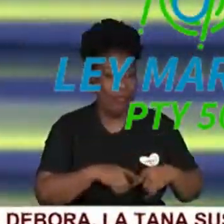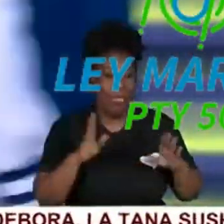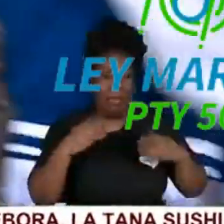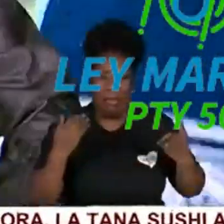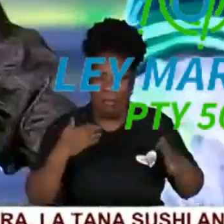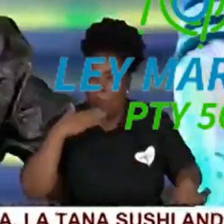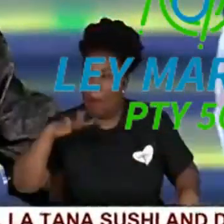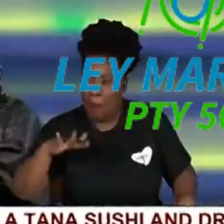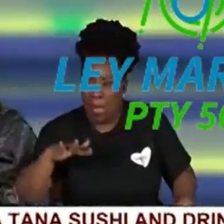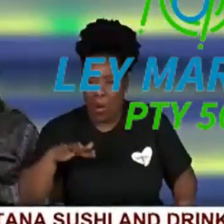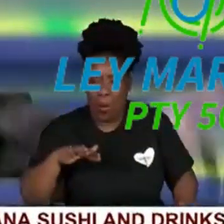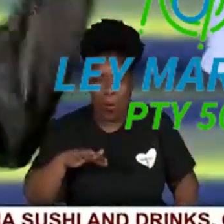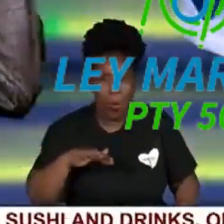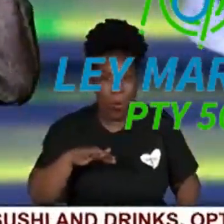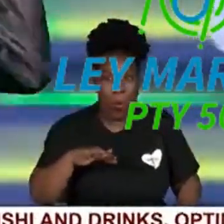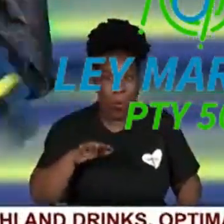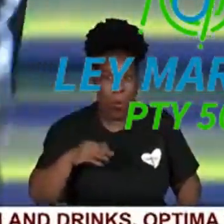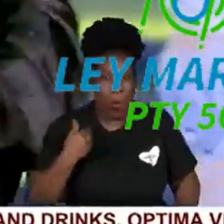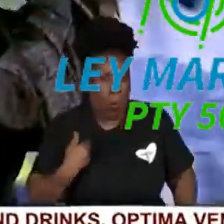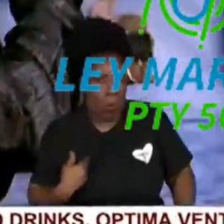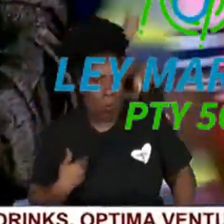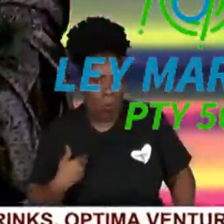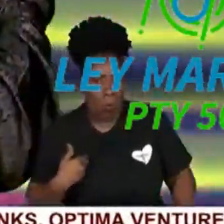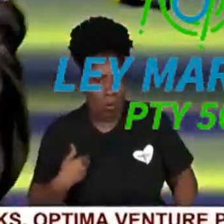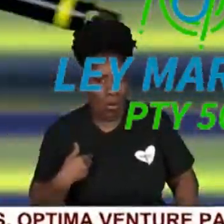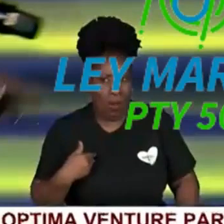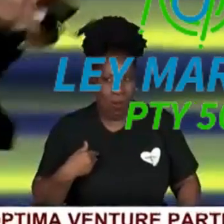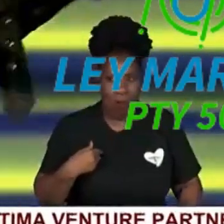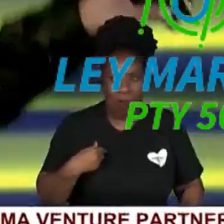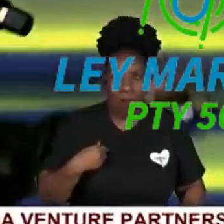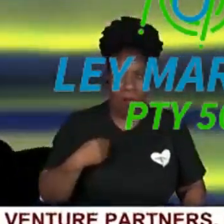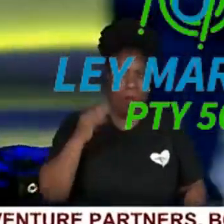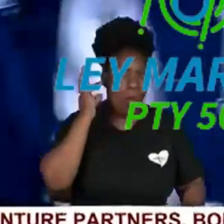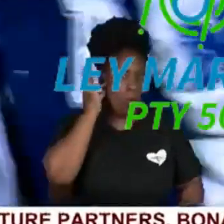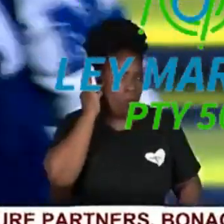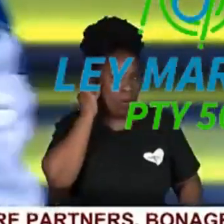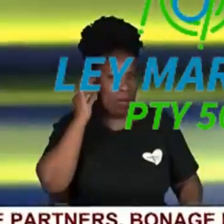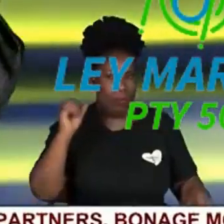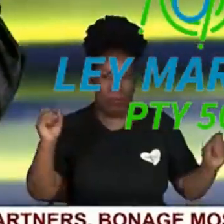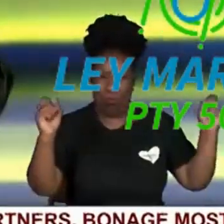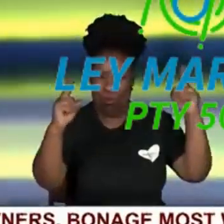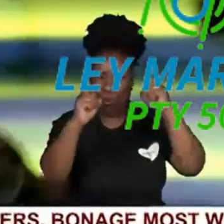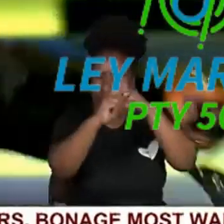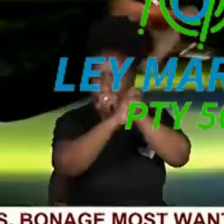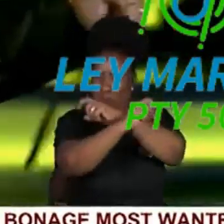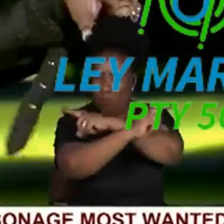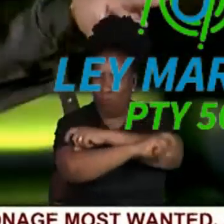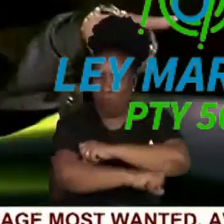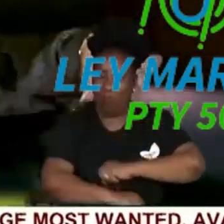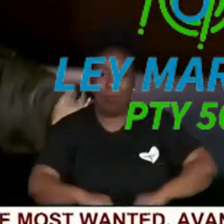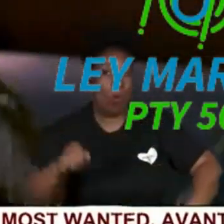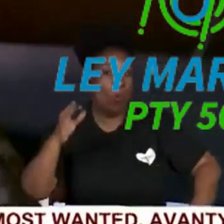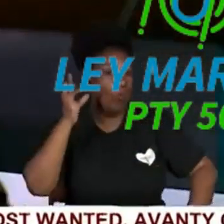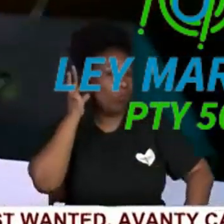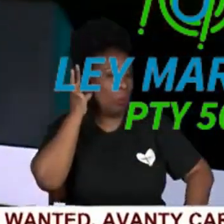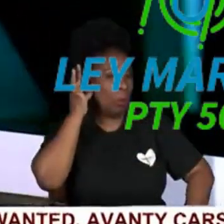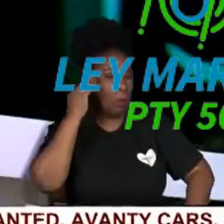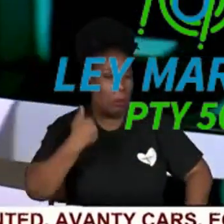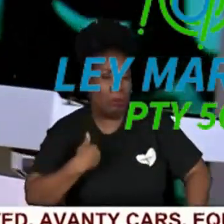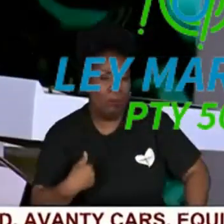las mujeres? No escucho, por acá. ¿Quiénes son más tóxicos, los hombres o las